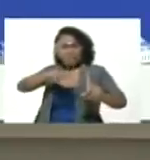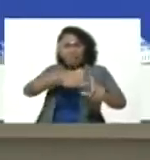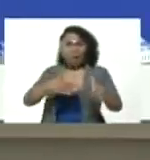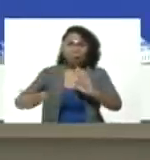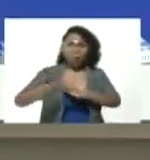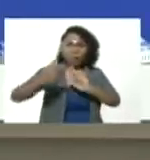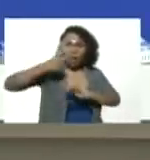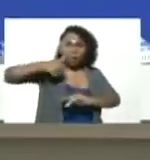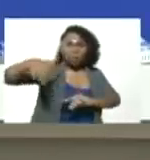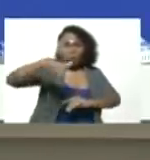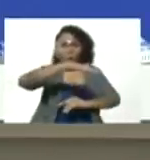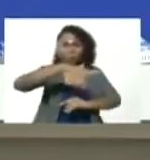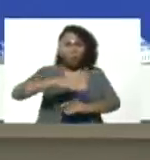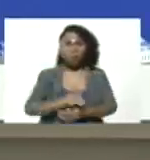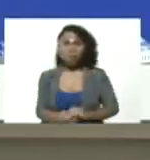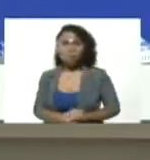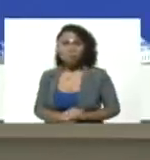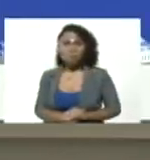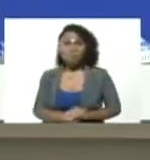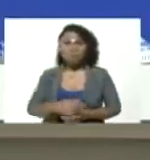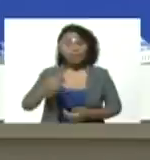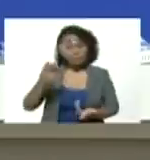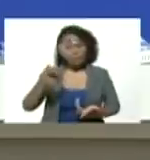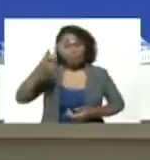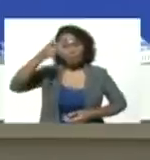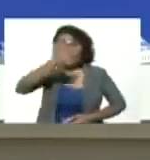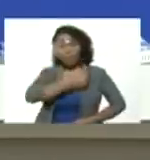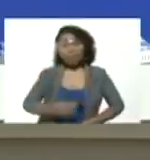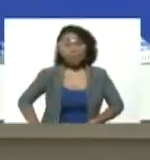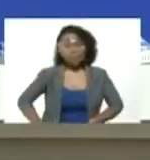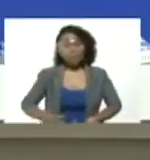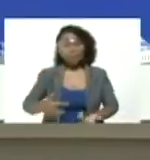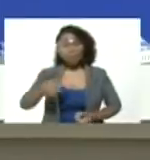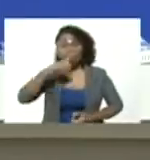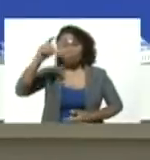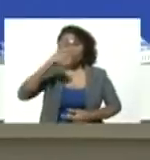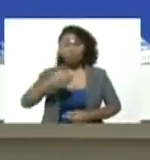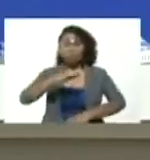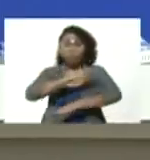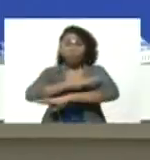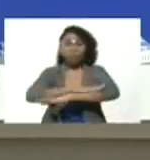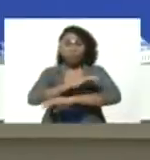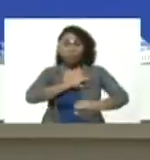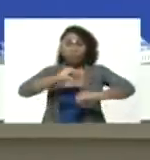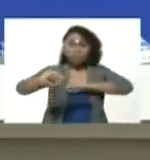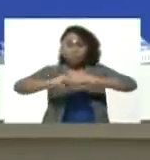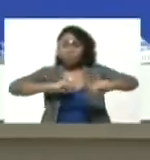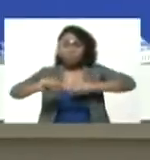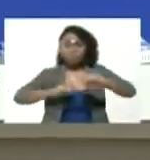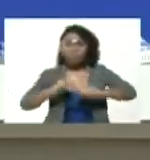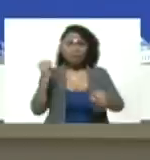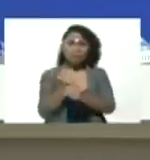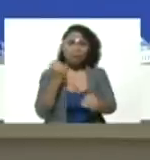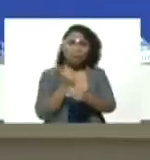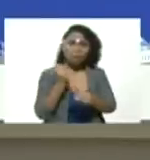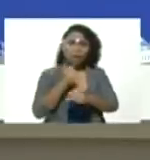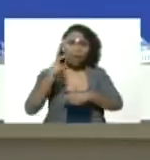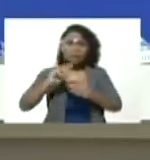nuestra población, y el presidente Nicolás Maduro actuando para revertir este